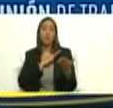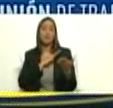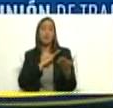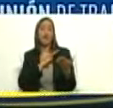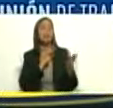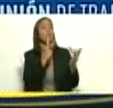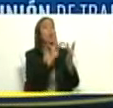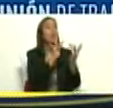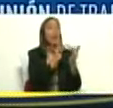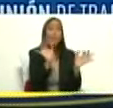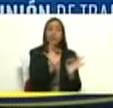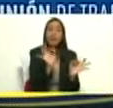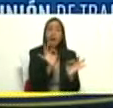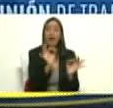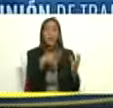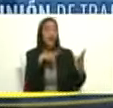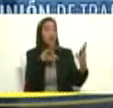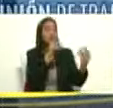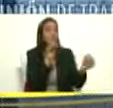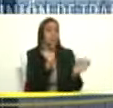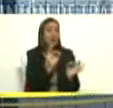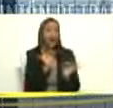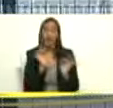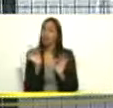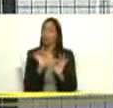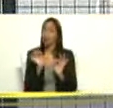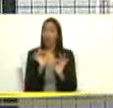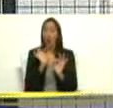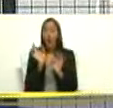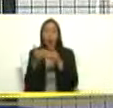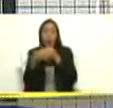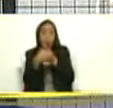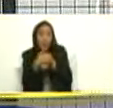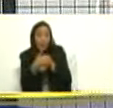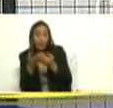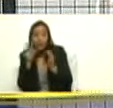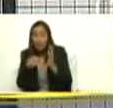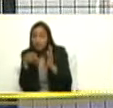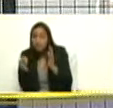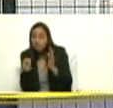no estoy por aquí metido y no se le ve la cara qué estás haciendo